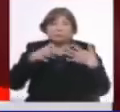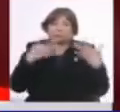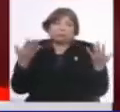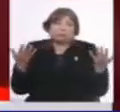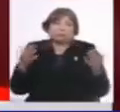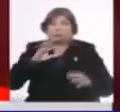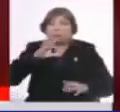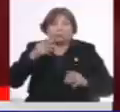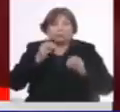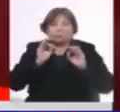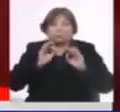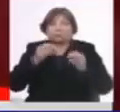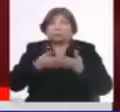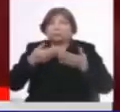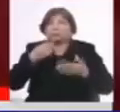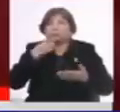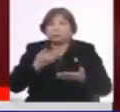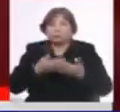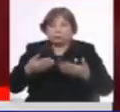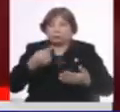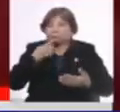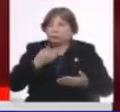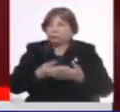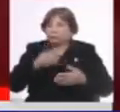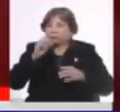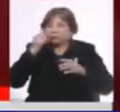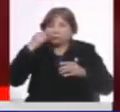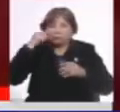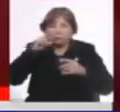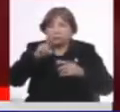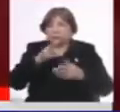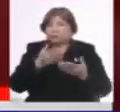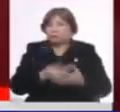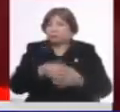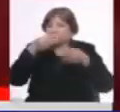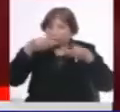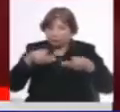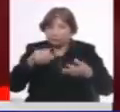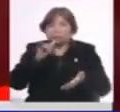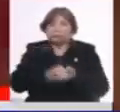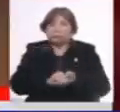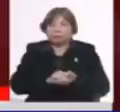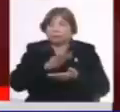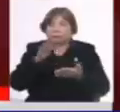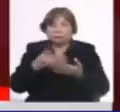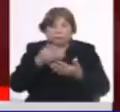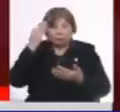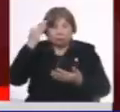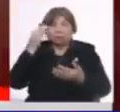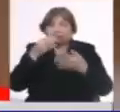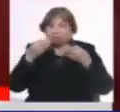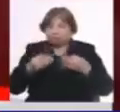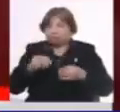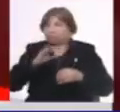hay inseguridad ciudadana y que eso es solamente una percepción. Por supuesto que todos sabemos que hay